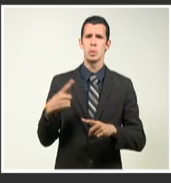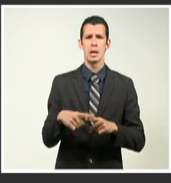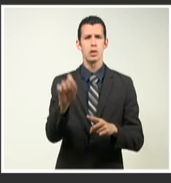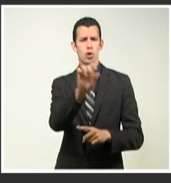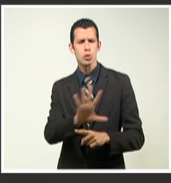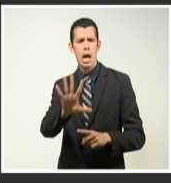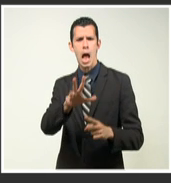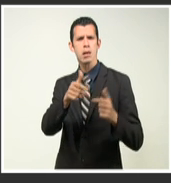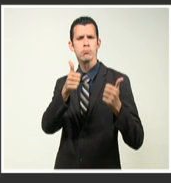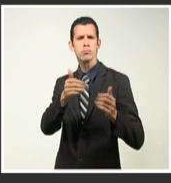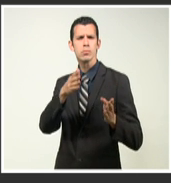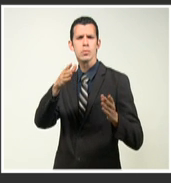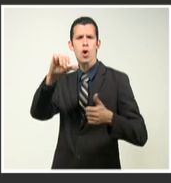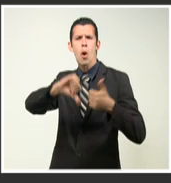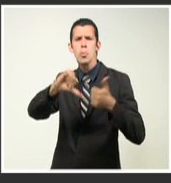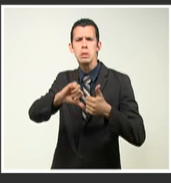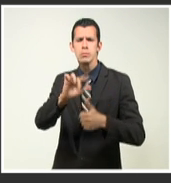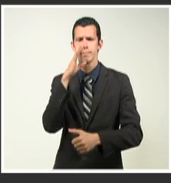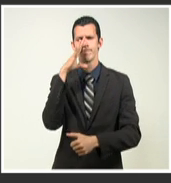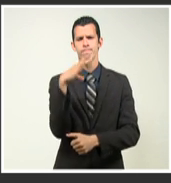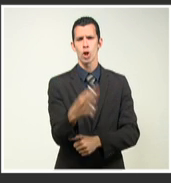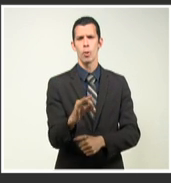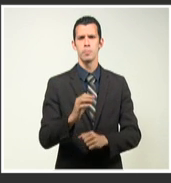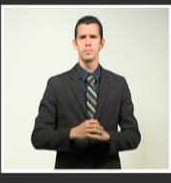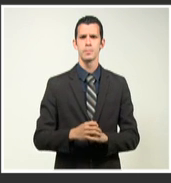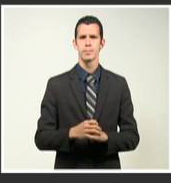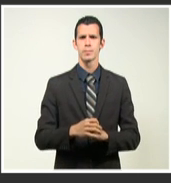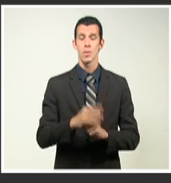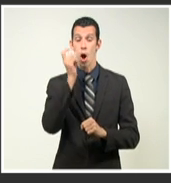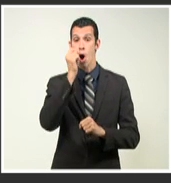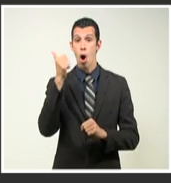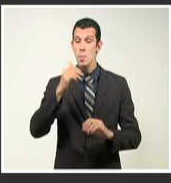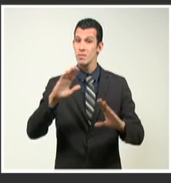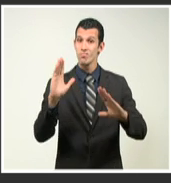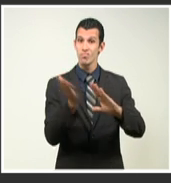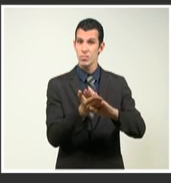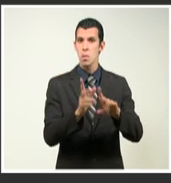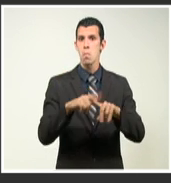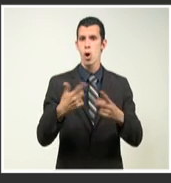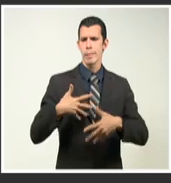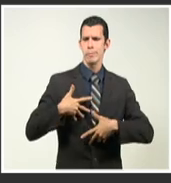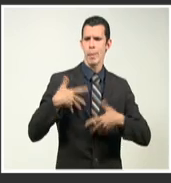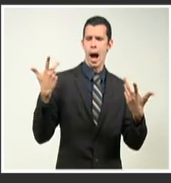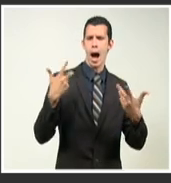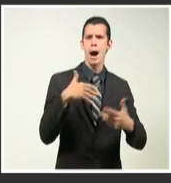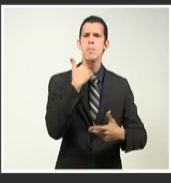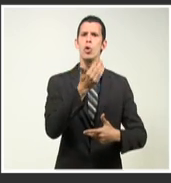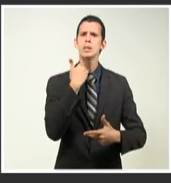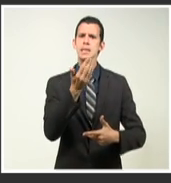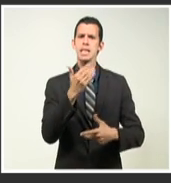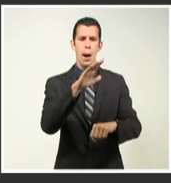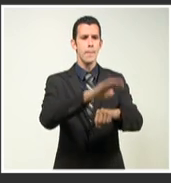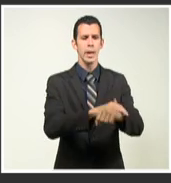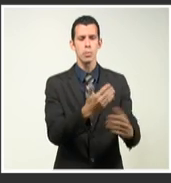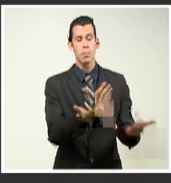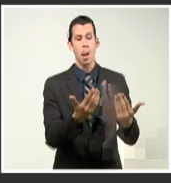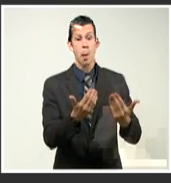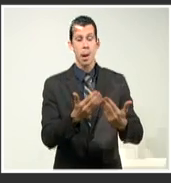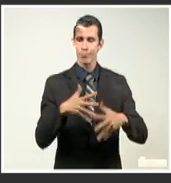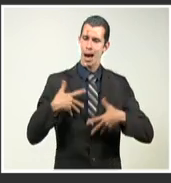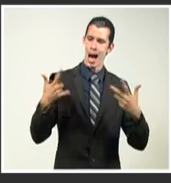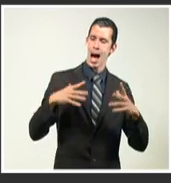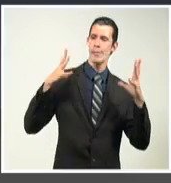las más elementales conductas cívicas, sancionado, recuerden, por el delito de desacato y por esto motor de movilización para la